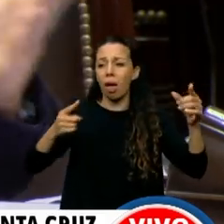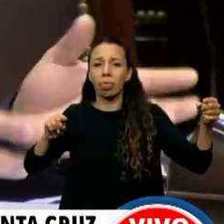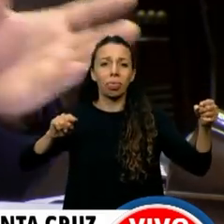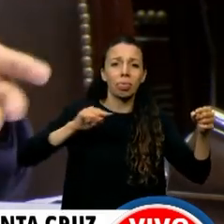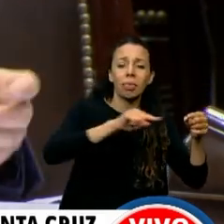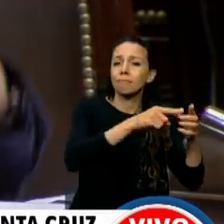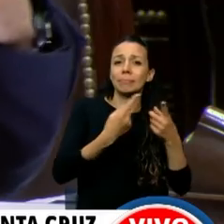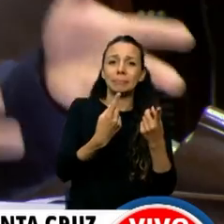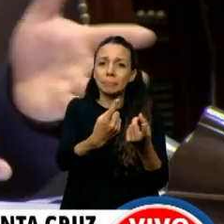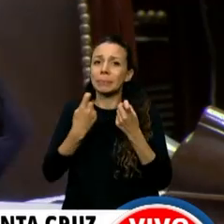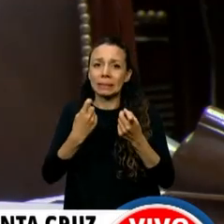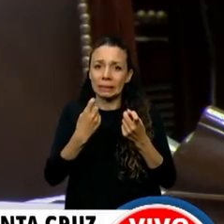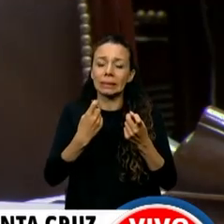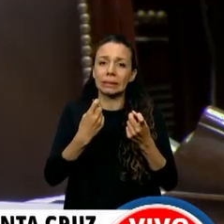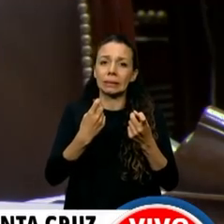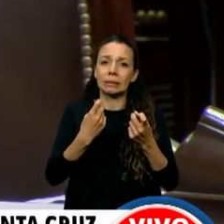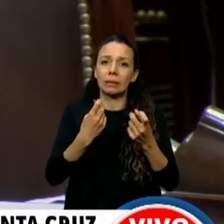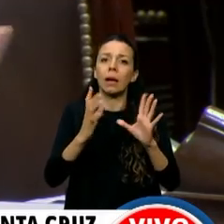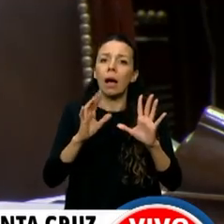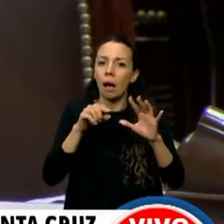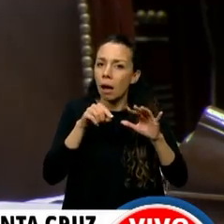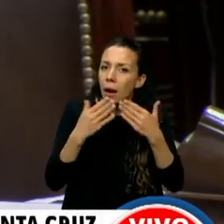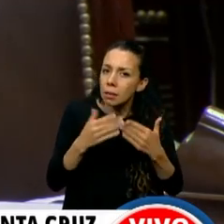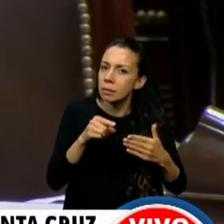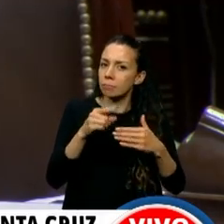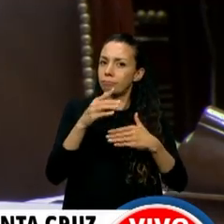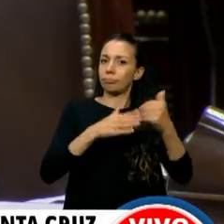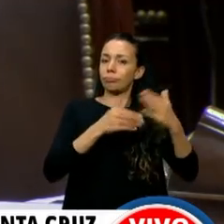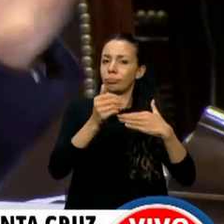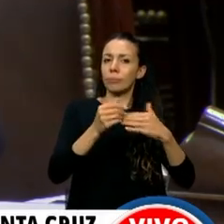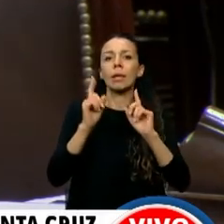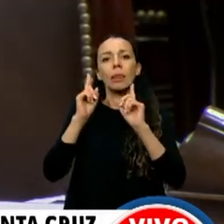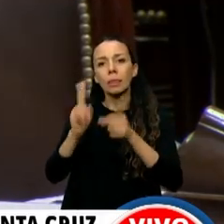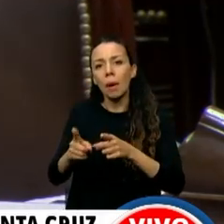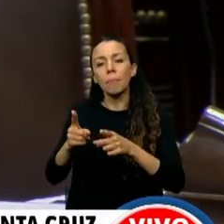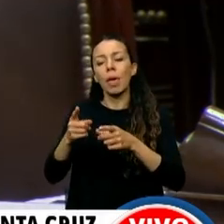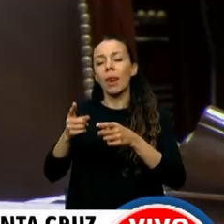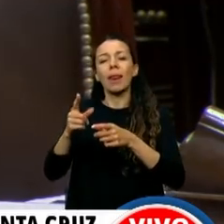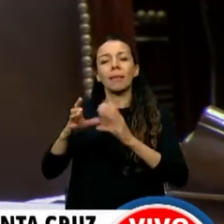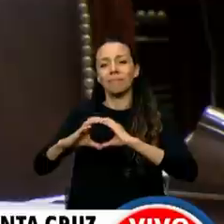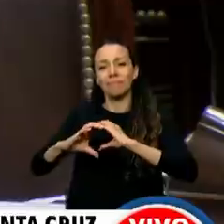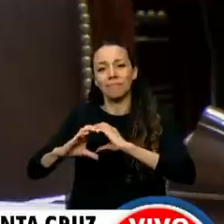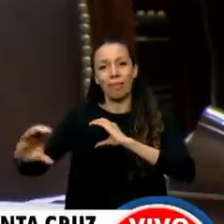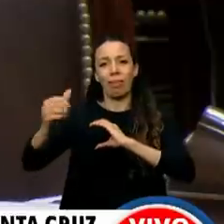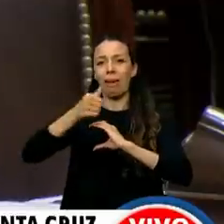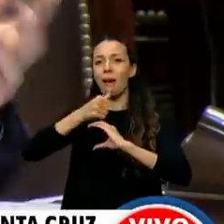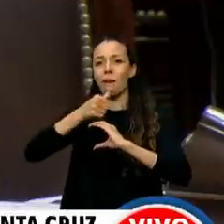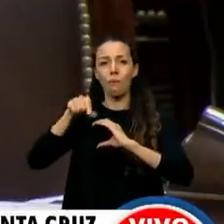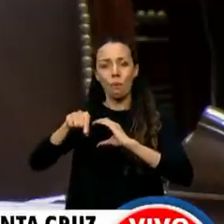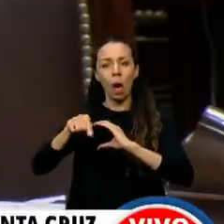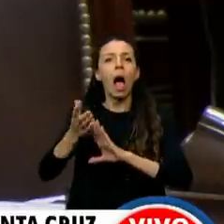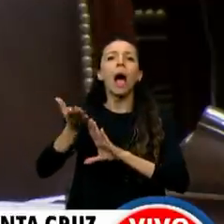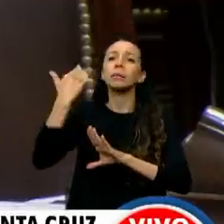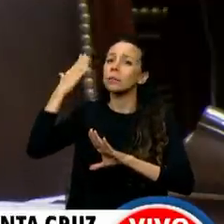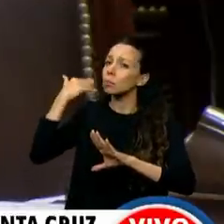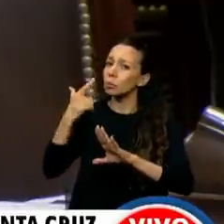poco mucho se comienza acueducto desierto hace mucho tiempo falta el agua es cierto nos toca vivirlo